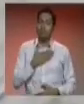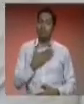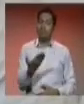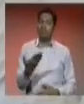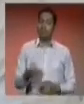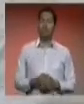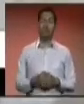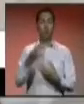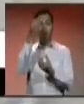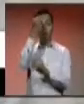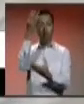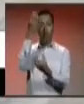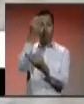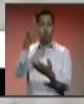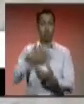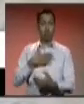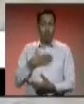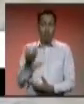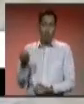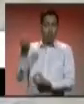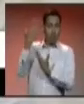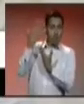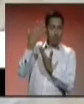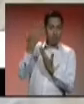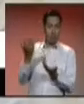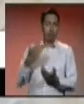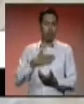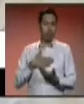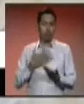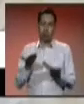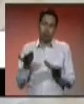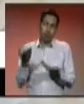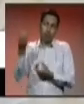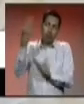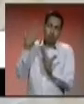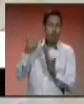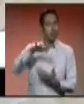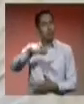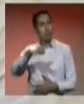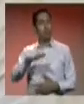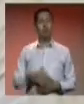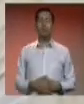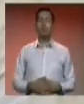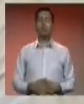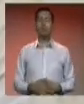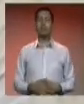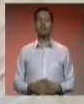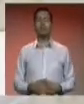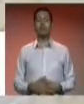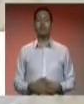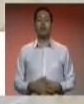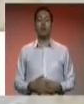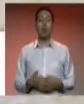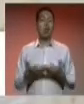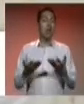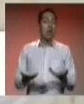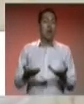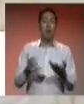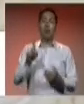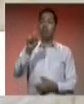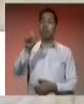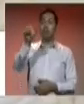una información que tengo, porque tampoco tengo más información. Hay un